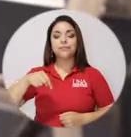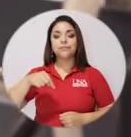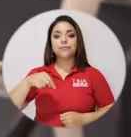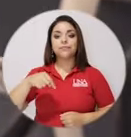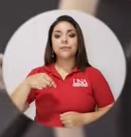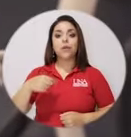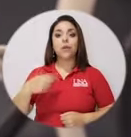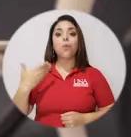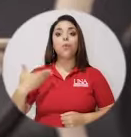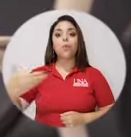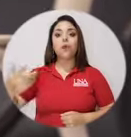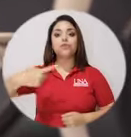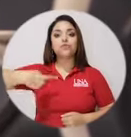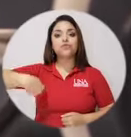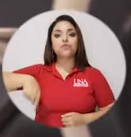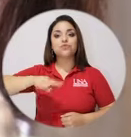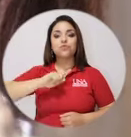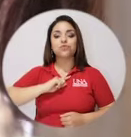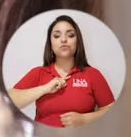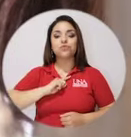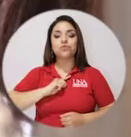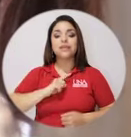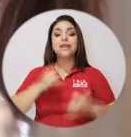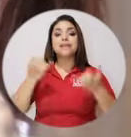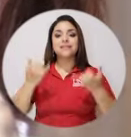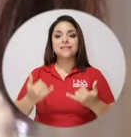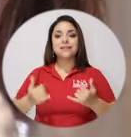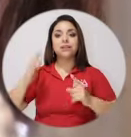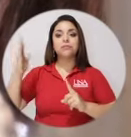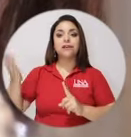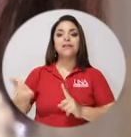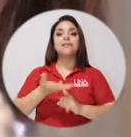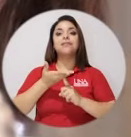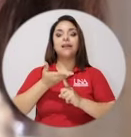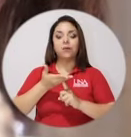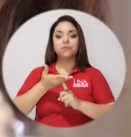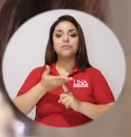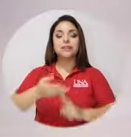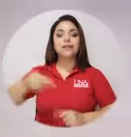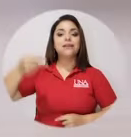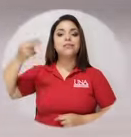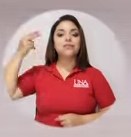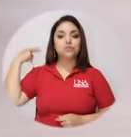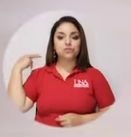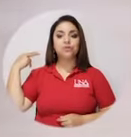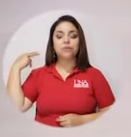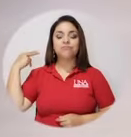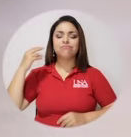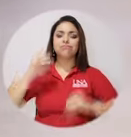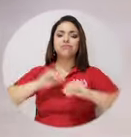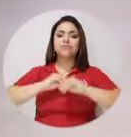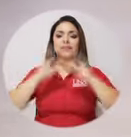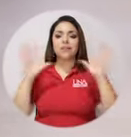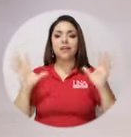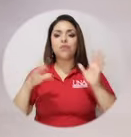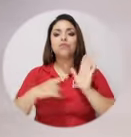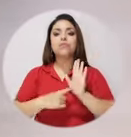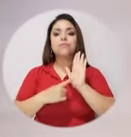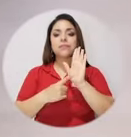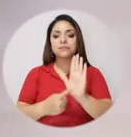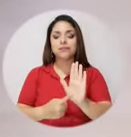pues cuando nos toca vivir a nosotros como actores de la historia, pues por supuesto